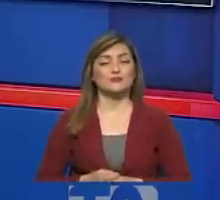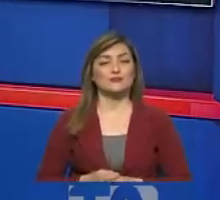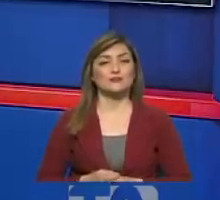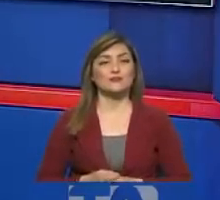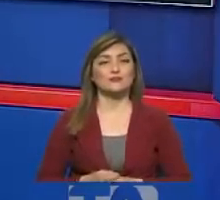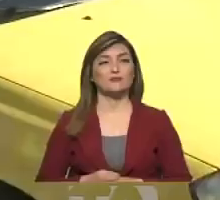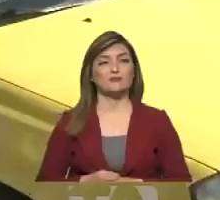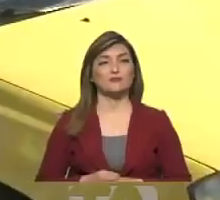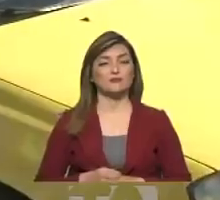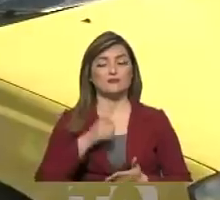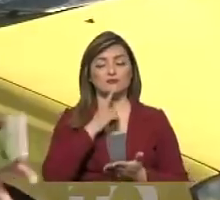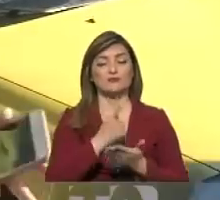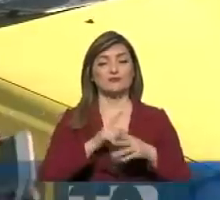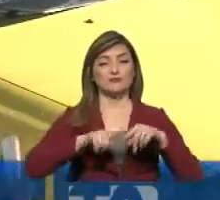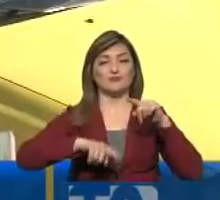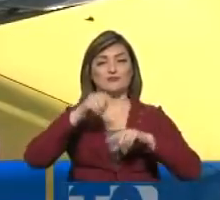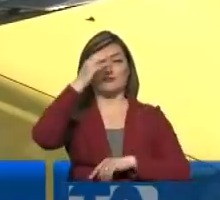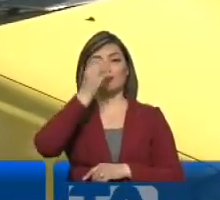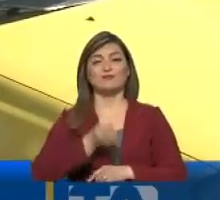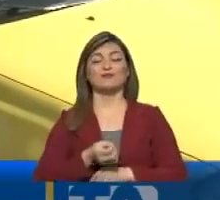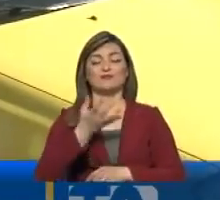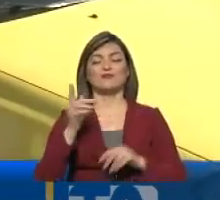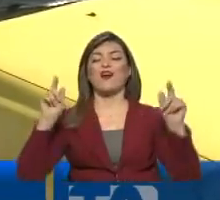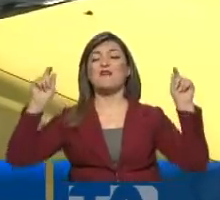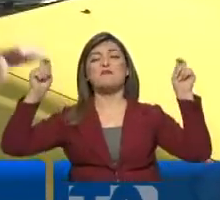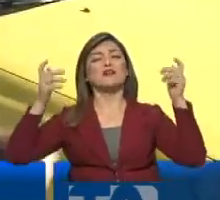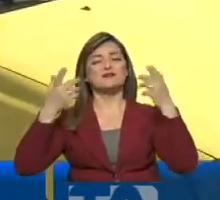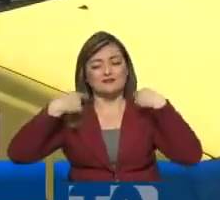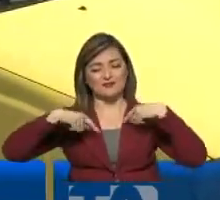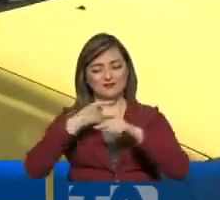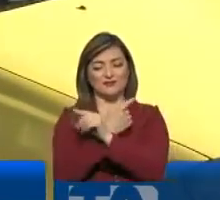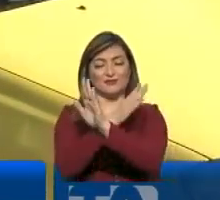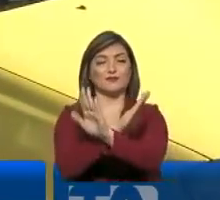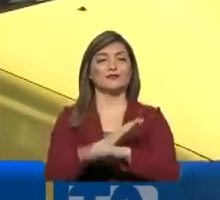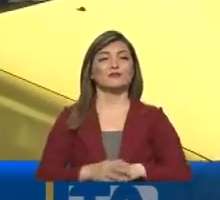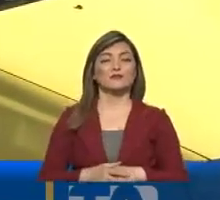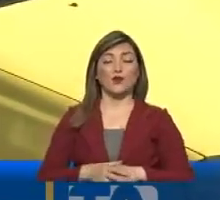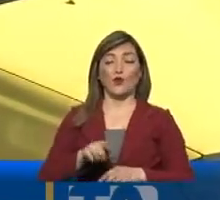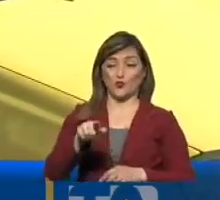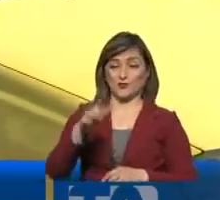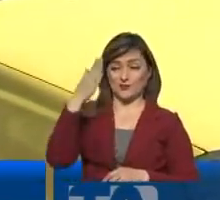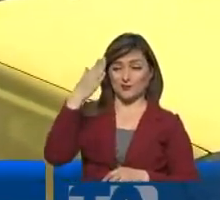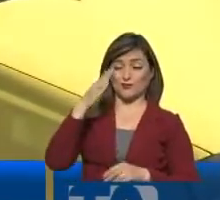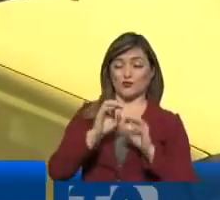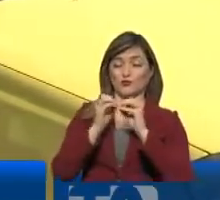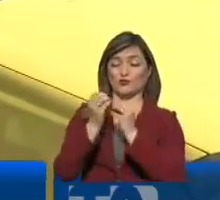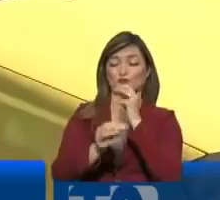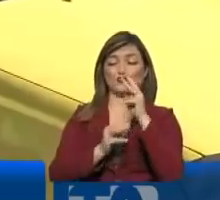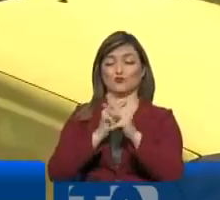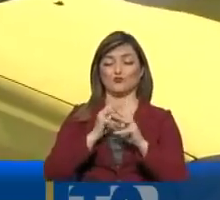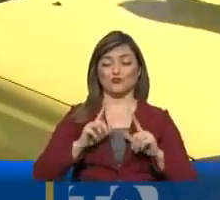Así es, María Isabel, amigos televidentes, muy buenos días. Se trata de una campaña preventiva, porque ¿sabían ustedes que según la Organización